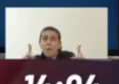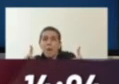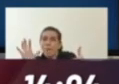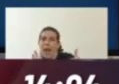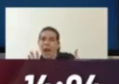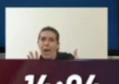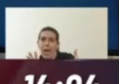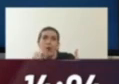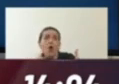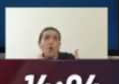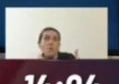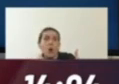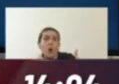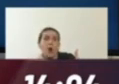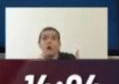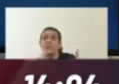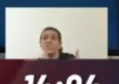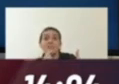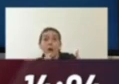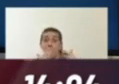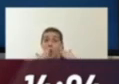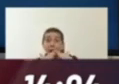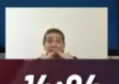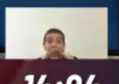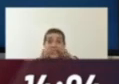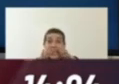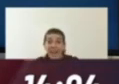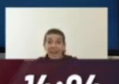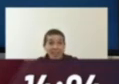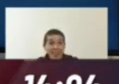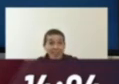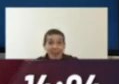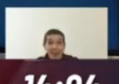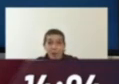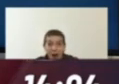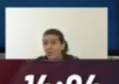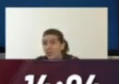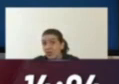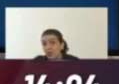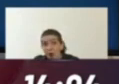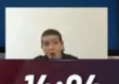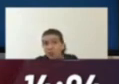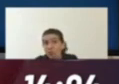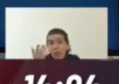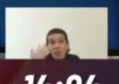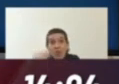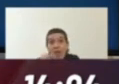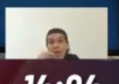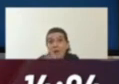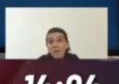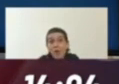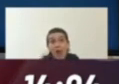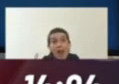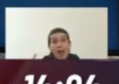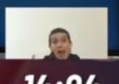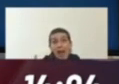crecimiento de la infección, si no hay cuarentena, depende de nosotros. Depende de la responsabilidad de cada uno de nosotros.